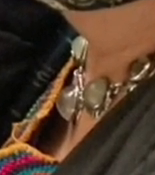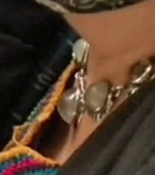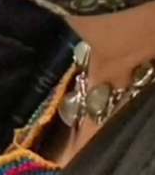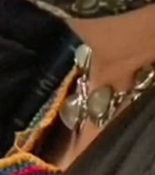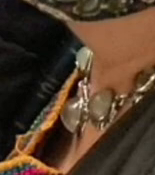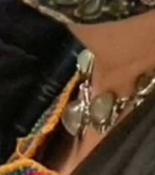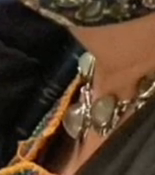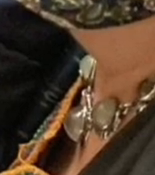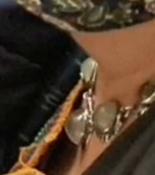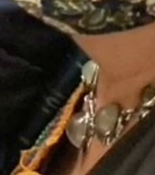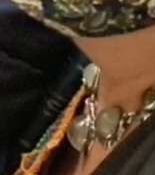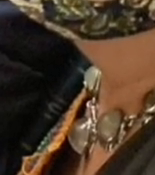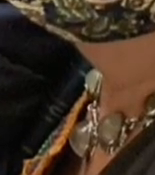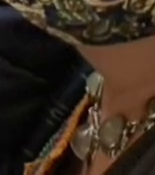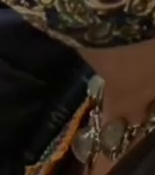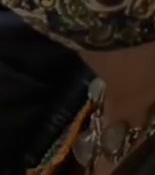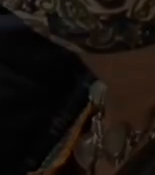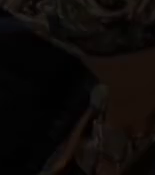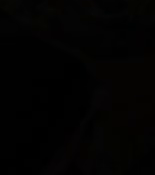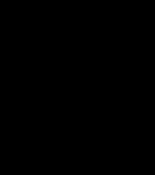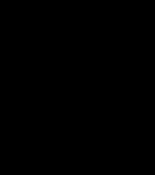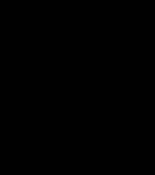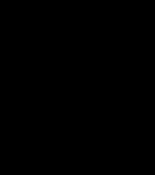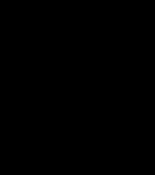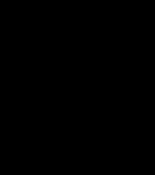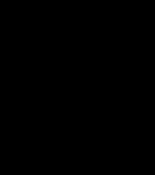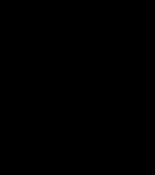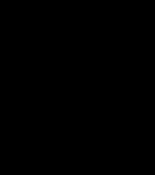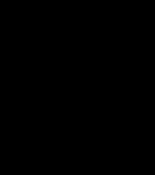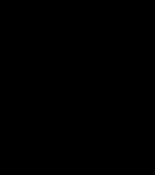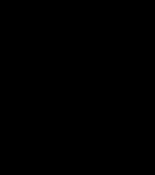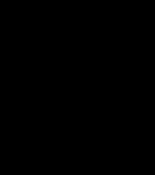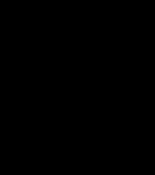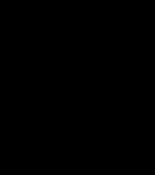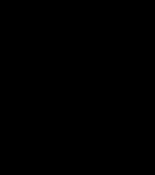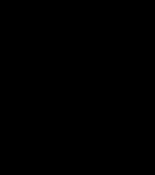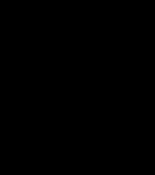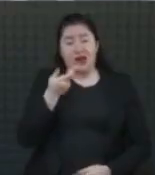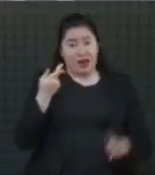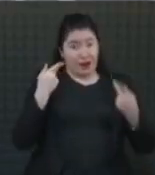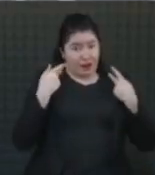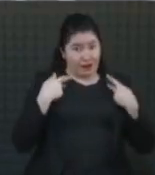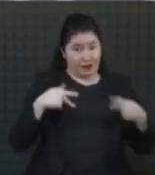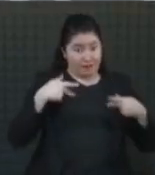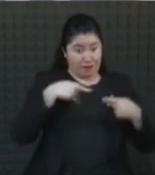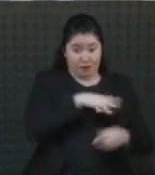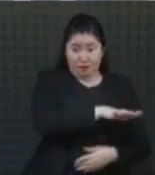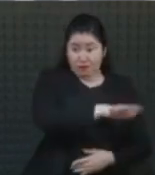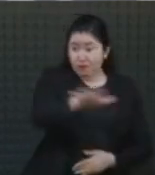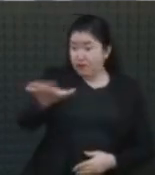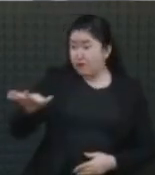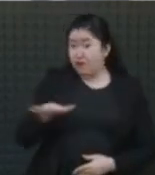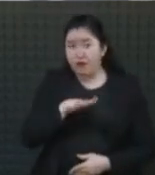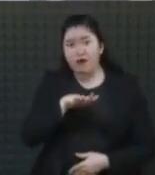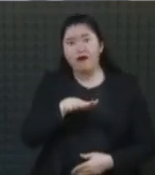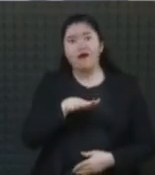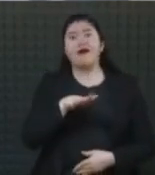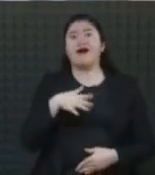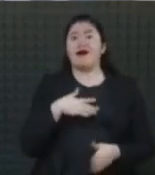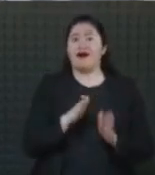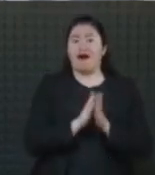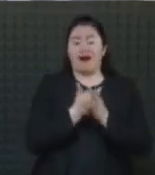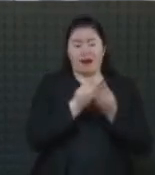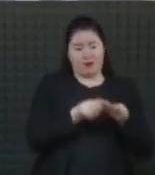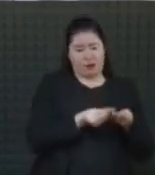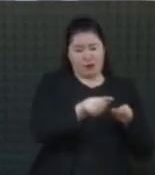de un gobierno democrático y popular, que es regalar libros a sus ciudadanos. Y ustedes saben el valor que tiene cada paquete que se